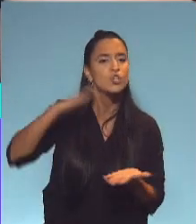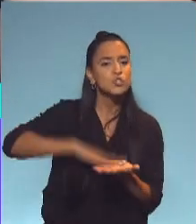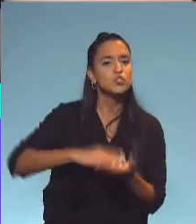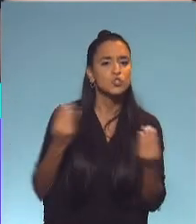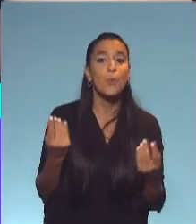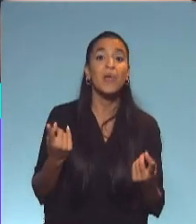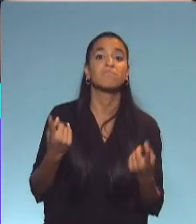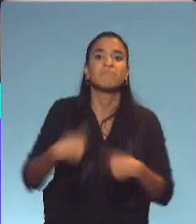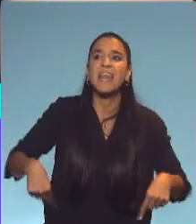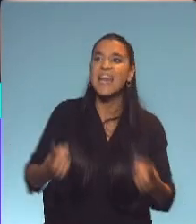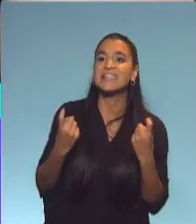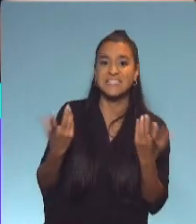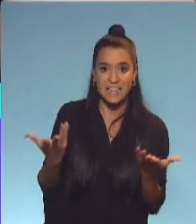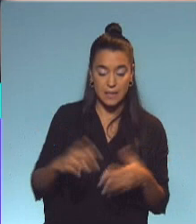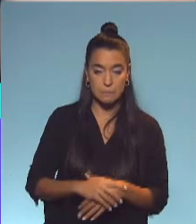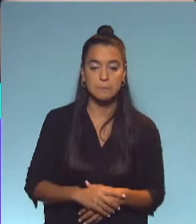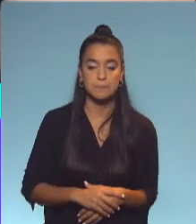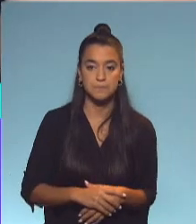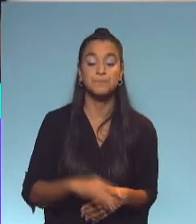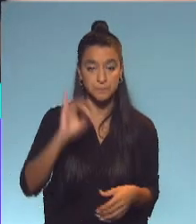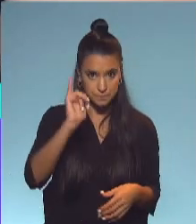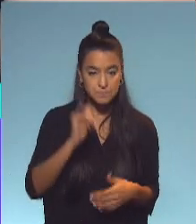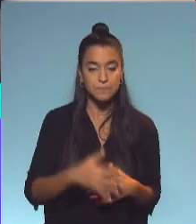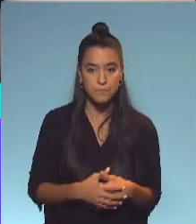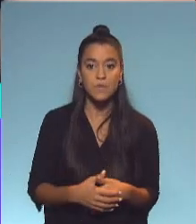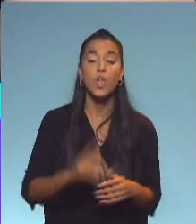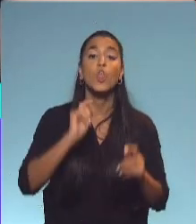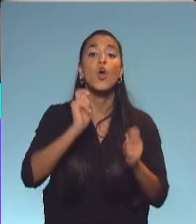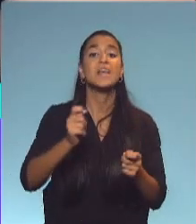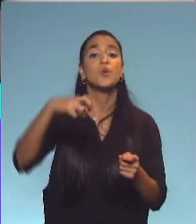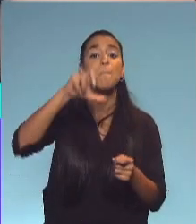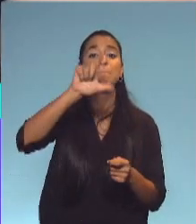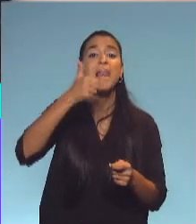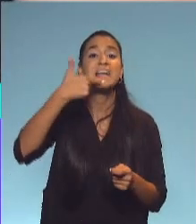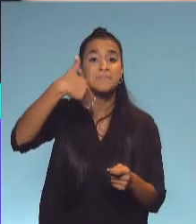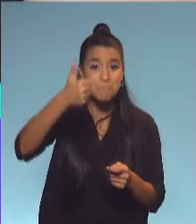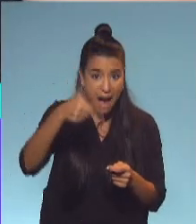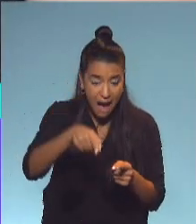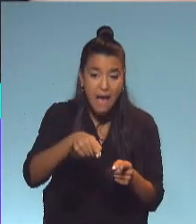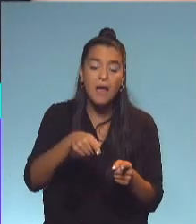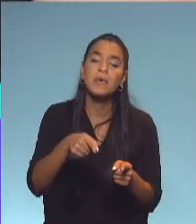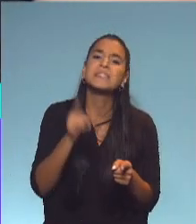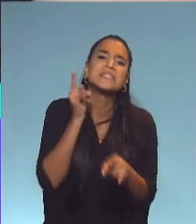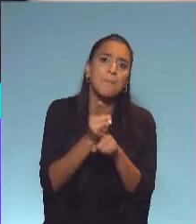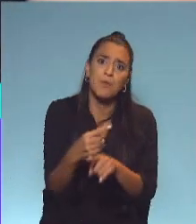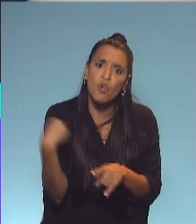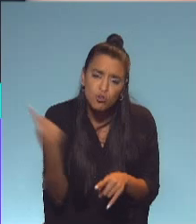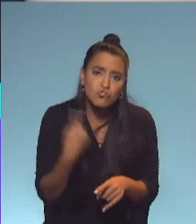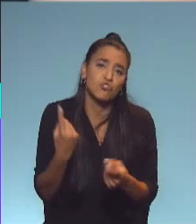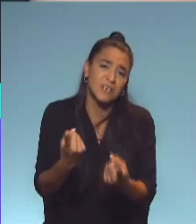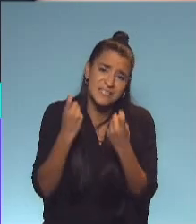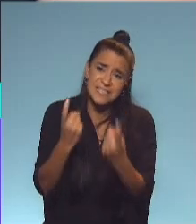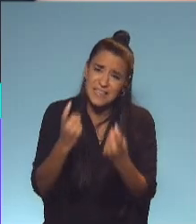que se necesita, ¿no? Sí, la donación de plasma siempre es algo que deseamos y